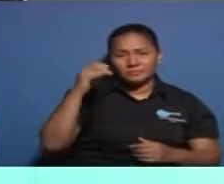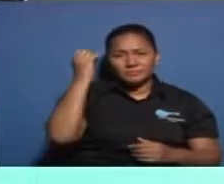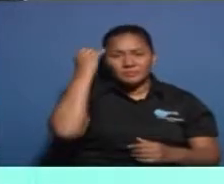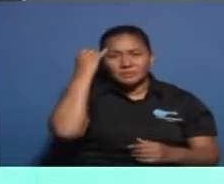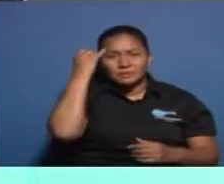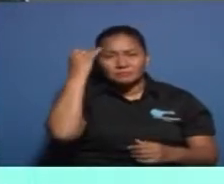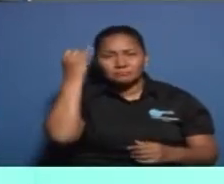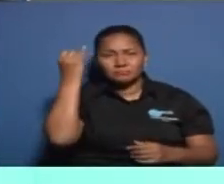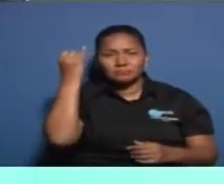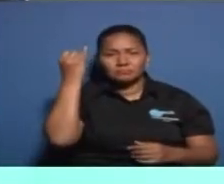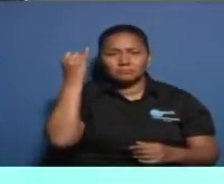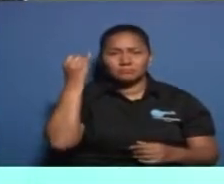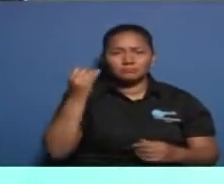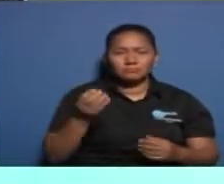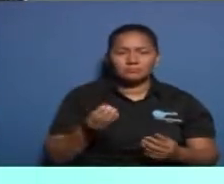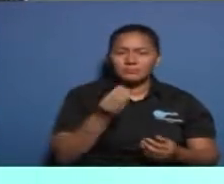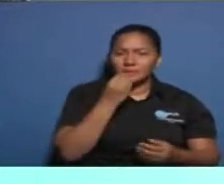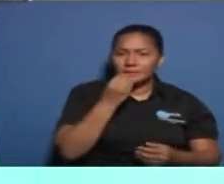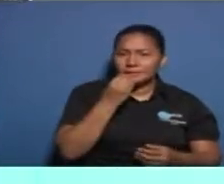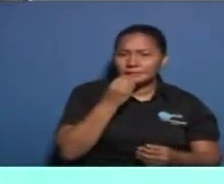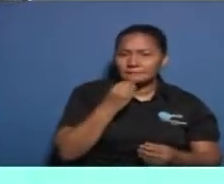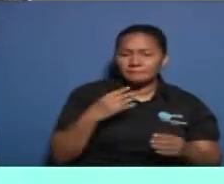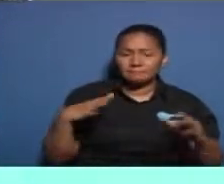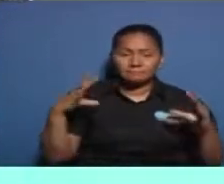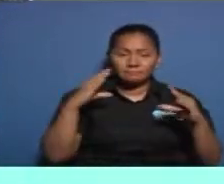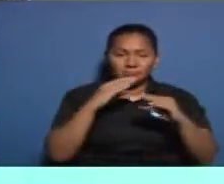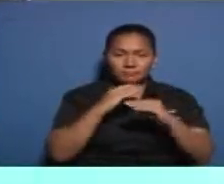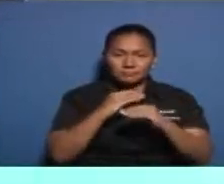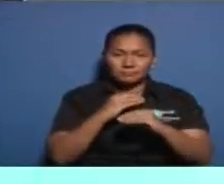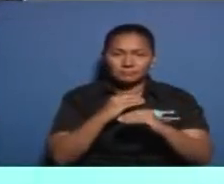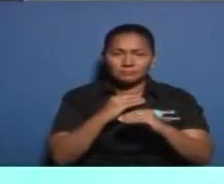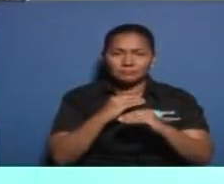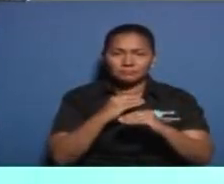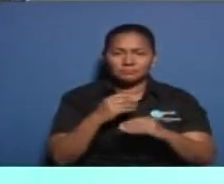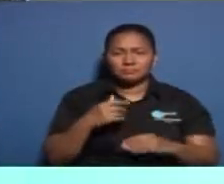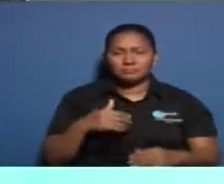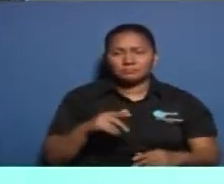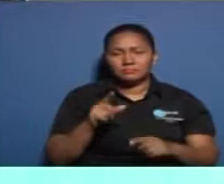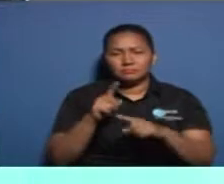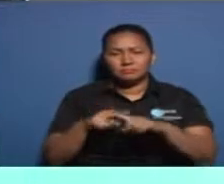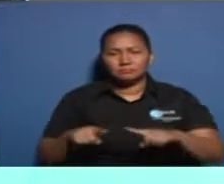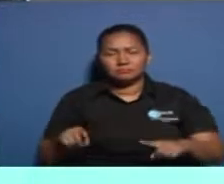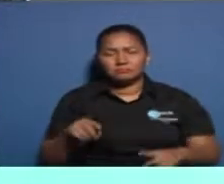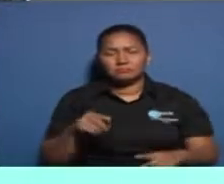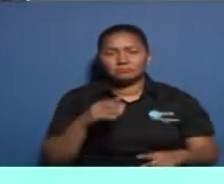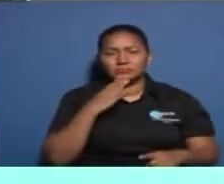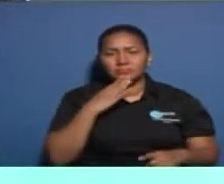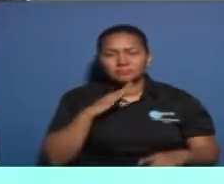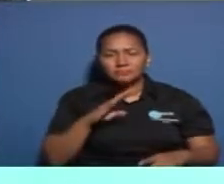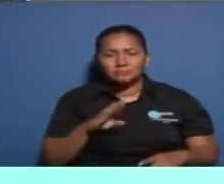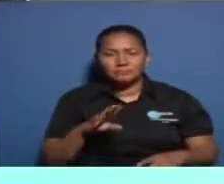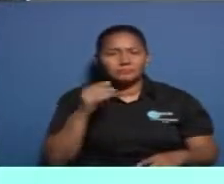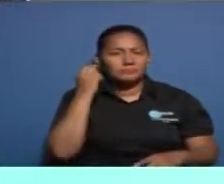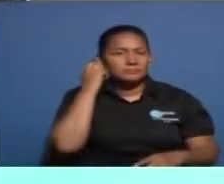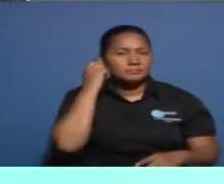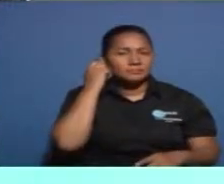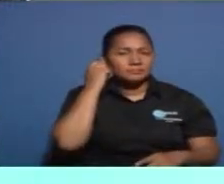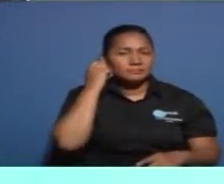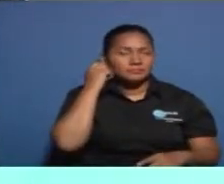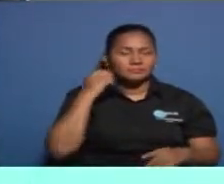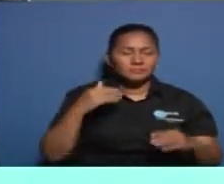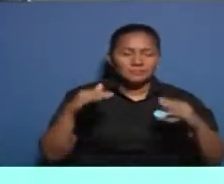si yo no lo hago la comida o la cena a mi marido cuando llegó a la casa entonces yo soy una mala mujer es que si yo no me quedo en la casa cuidando los niños